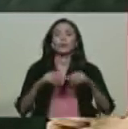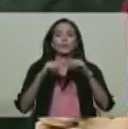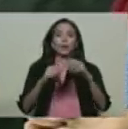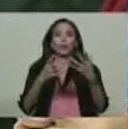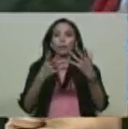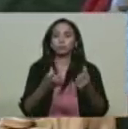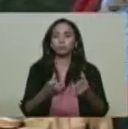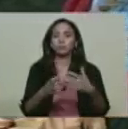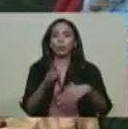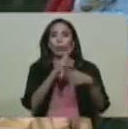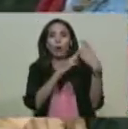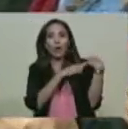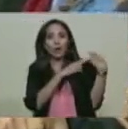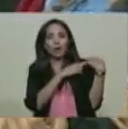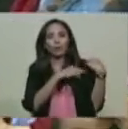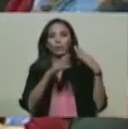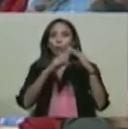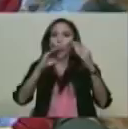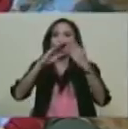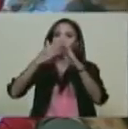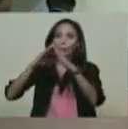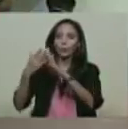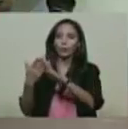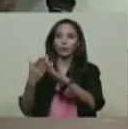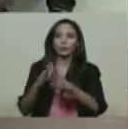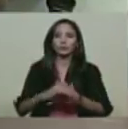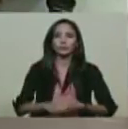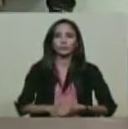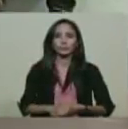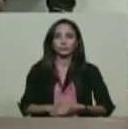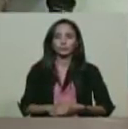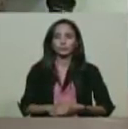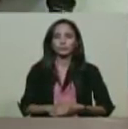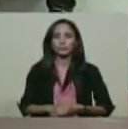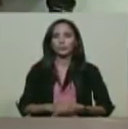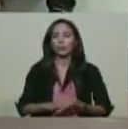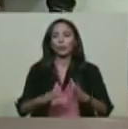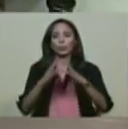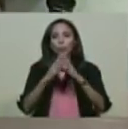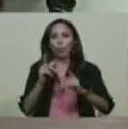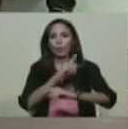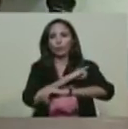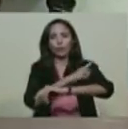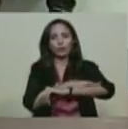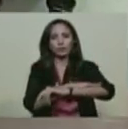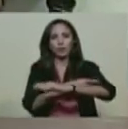como entes activos de la comunidad, como poder constituyente, como poder comunal.